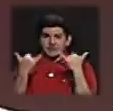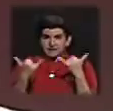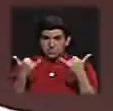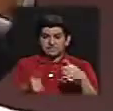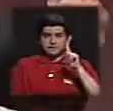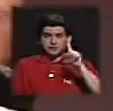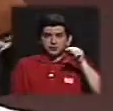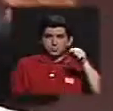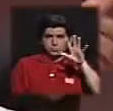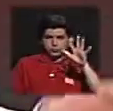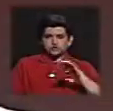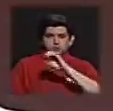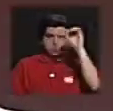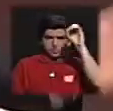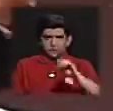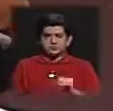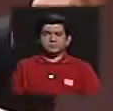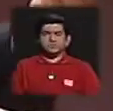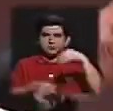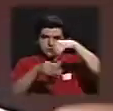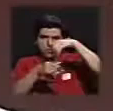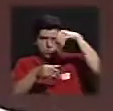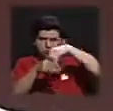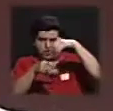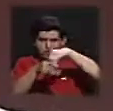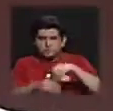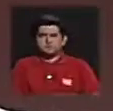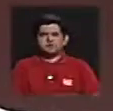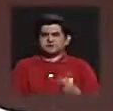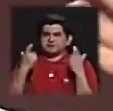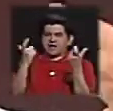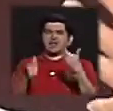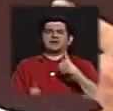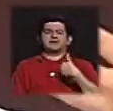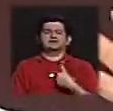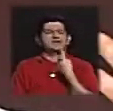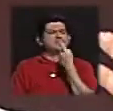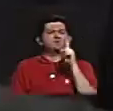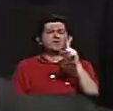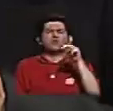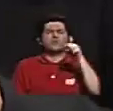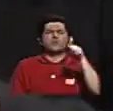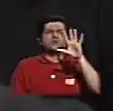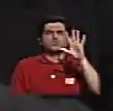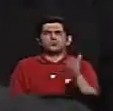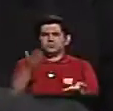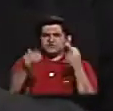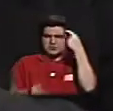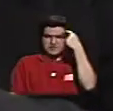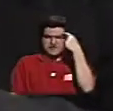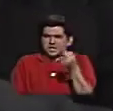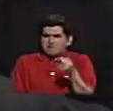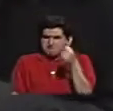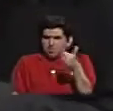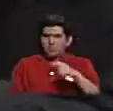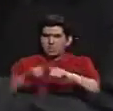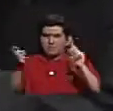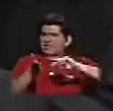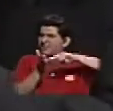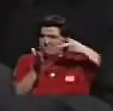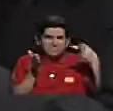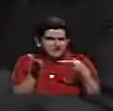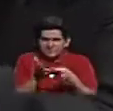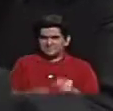1.5, de los aportes, de los ganancias que van teniendo. Cuando se dice 1.5 pareciera que es poco, pero ¿qué significa